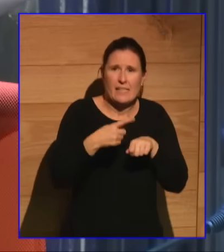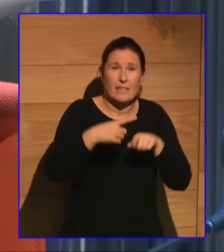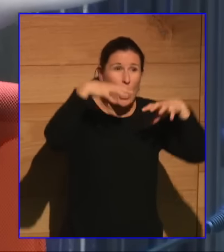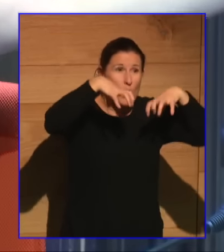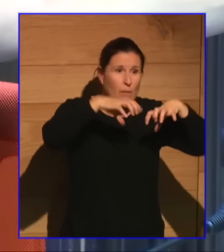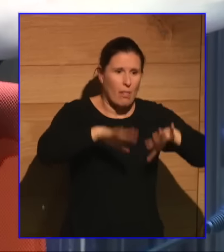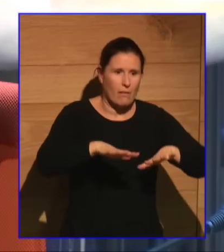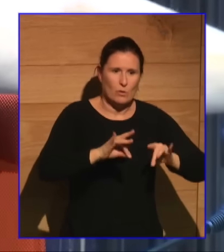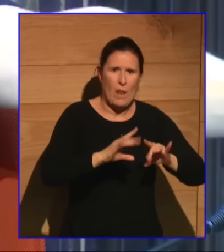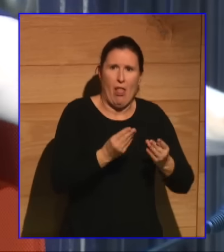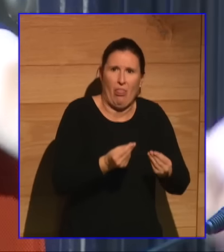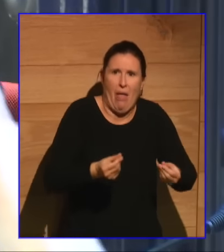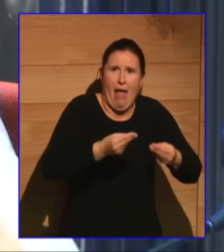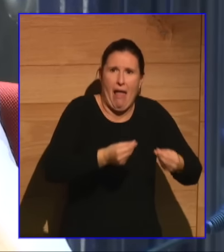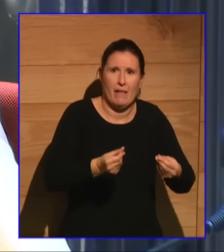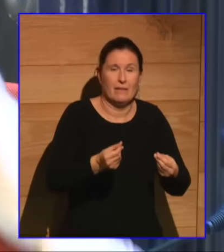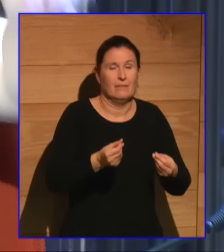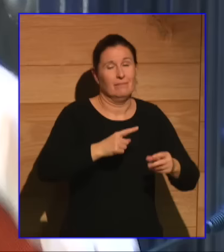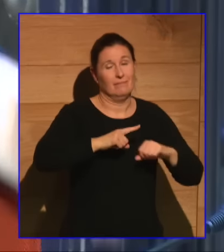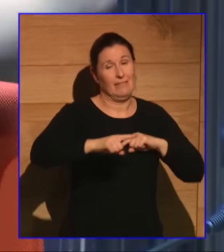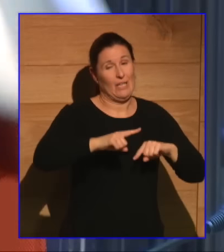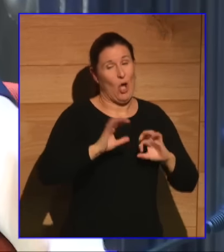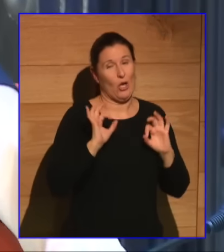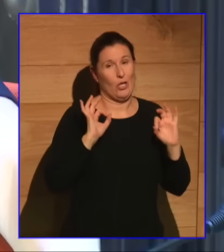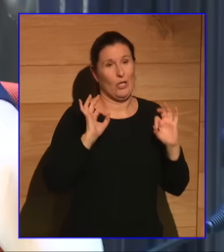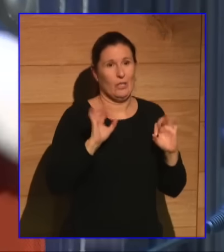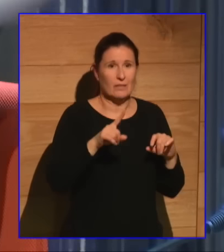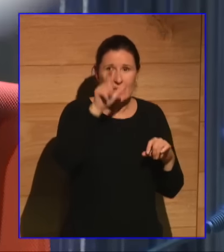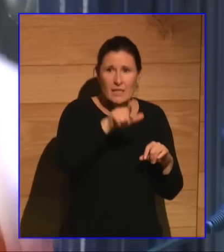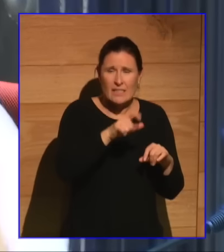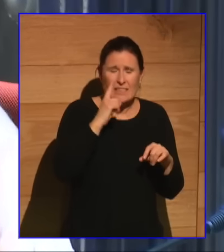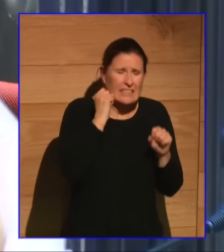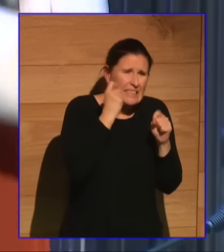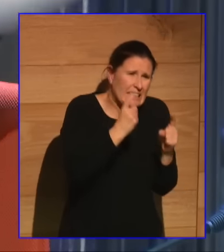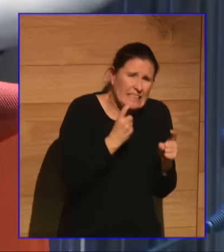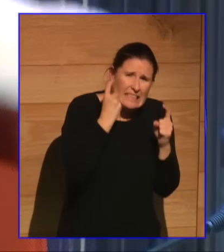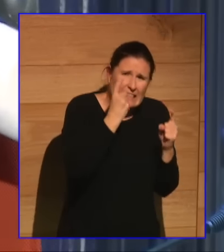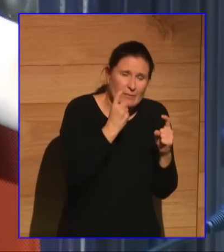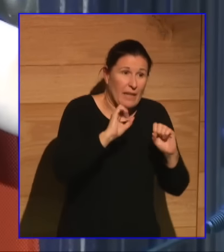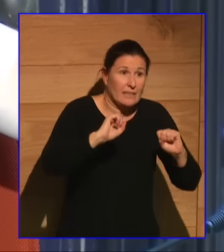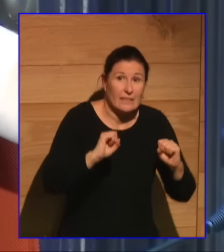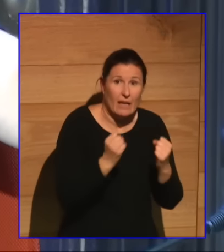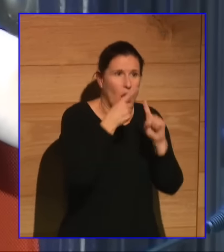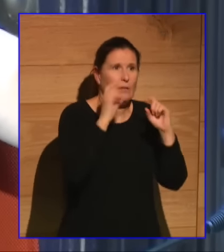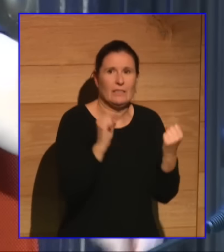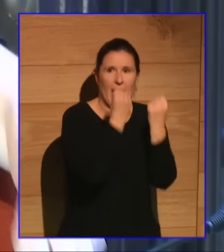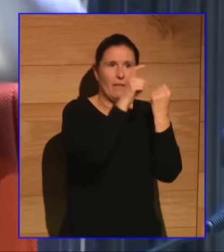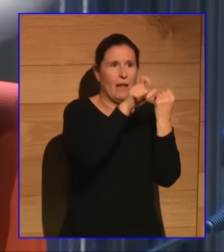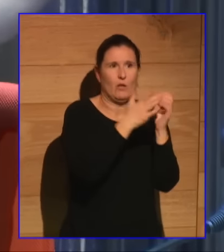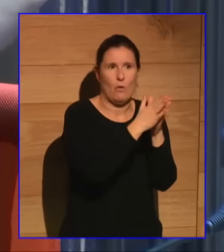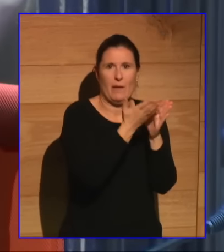lloviendo y barro. Spielberg. El hombre se deja la vida por salvar a sus